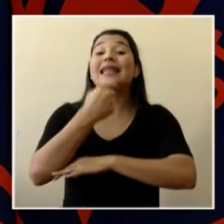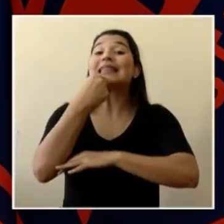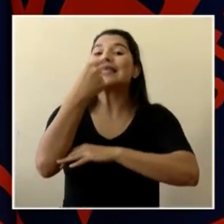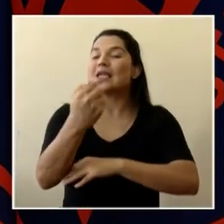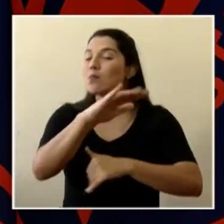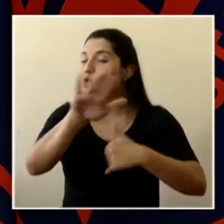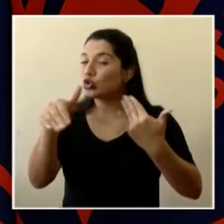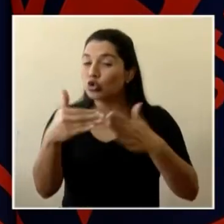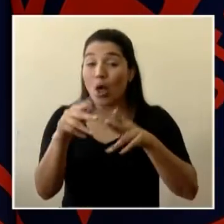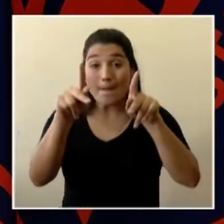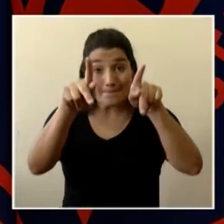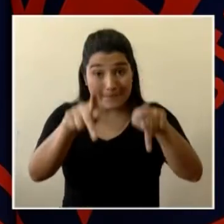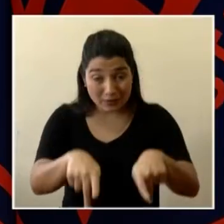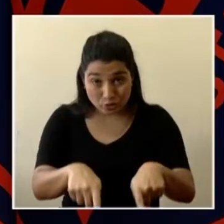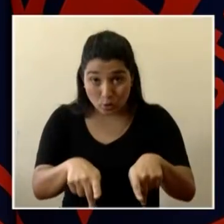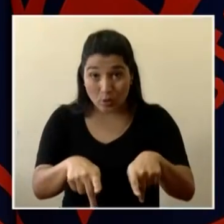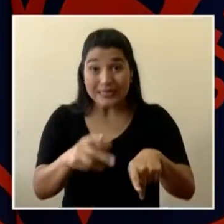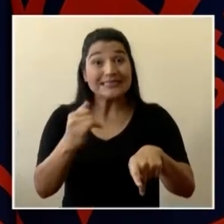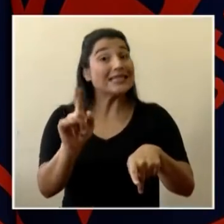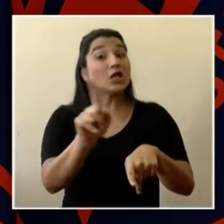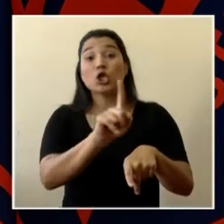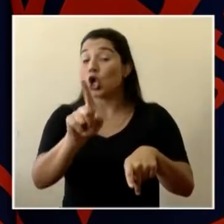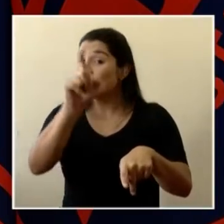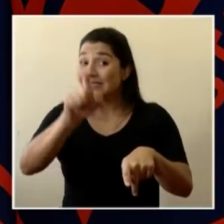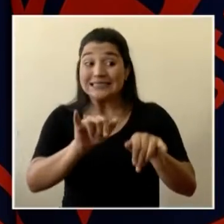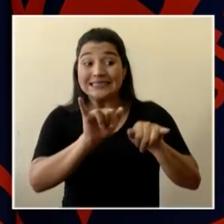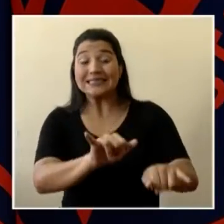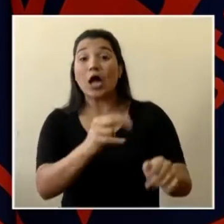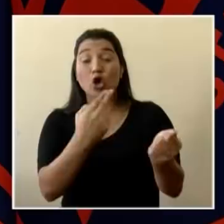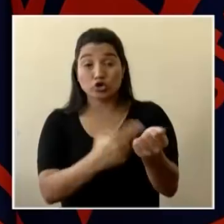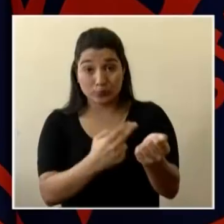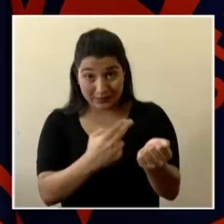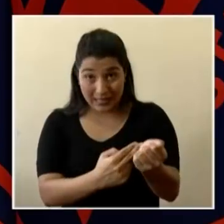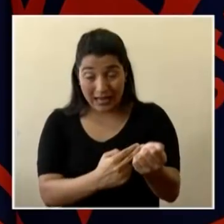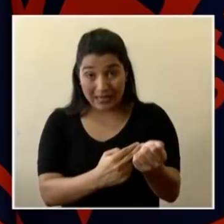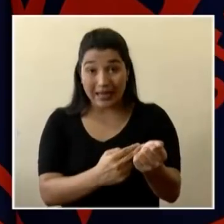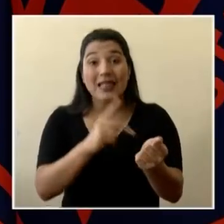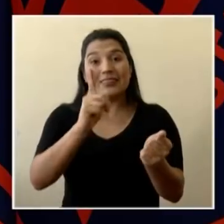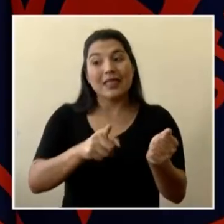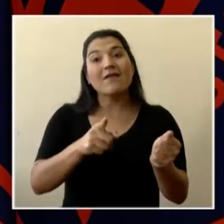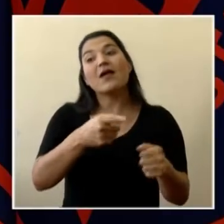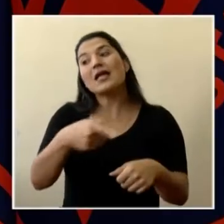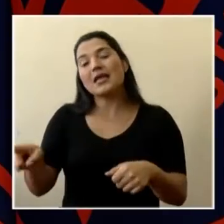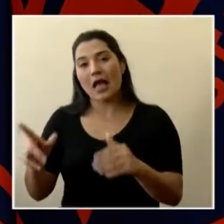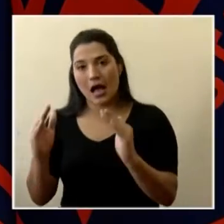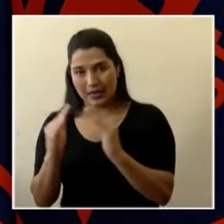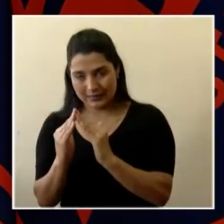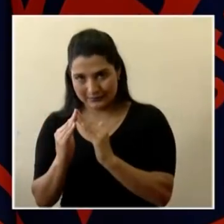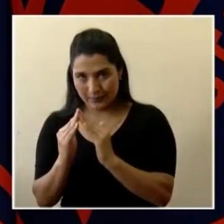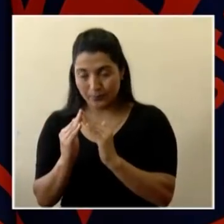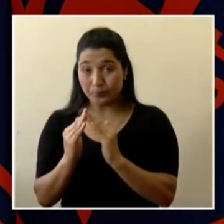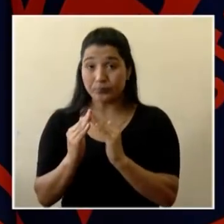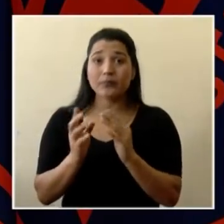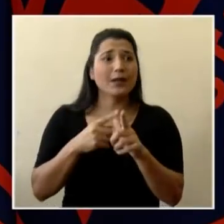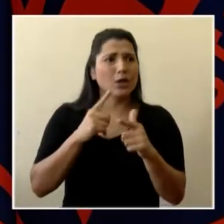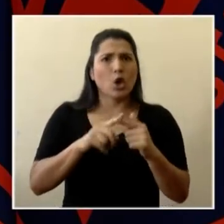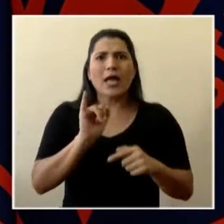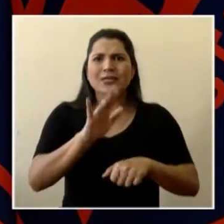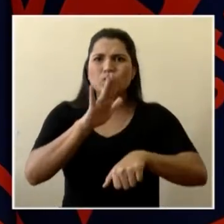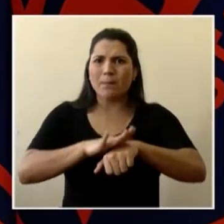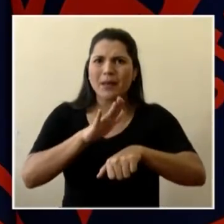paciente electivo que no requiera internamiento a lo largo y ancho del país se tiene que enviar para la casa. De hecho, eso nos permitió liberar cerca